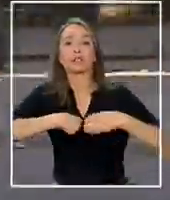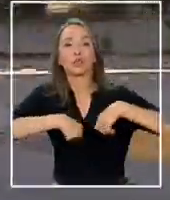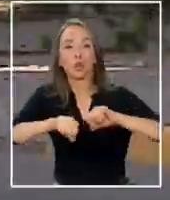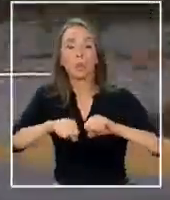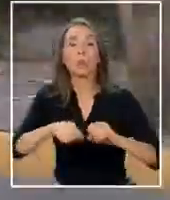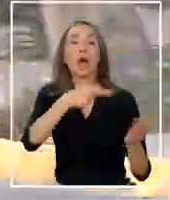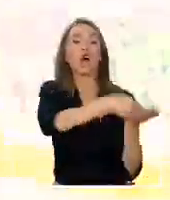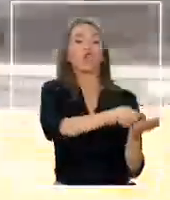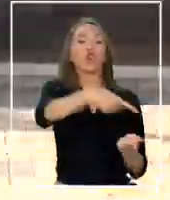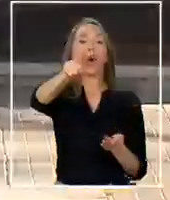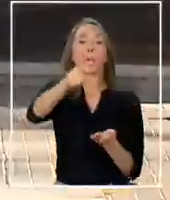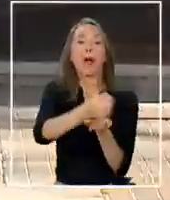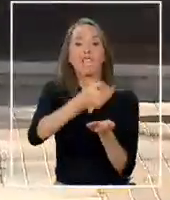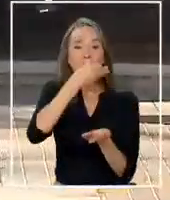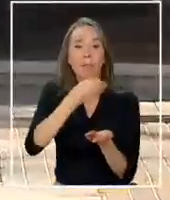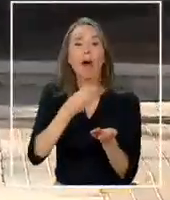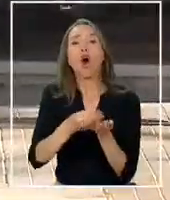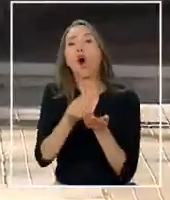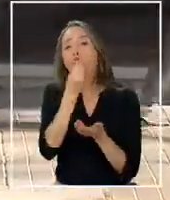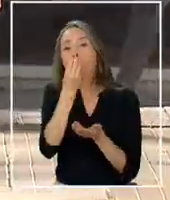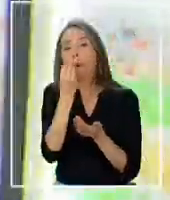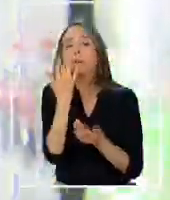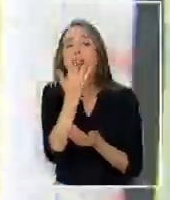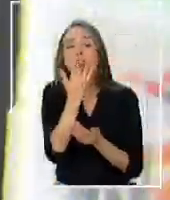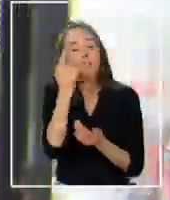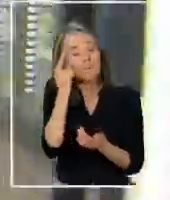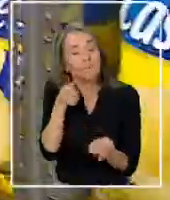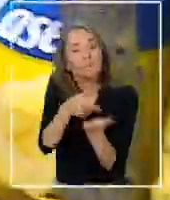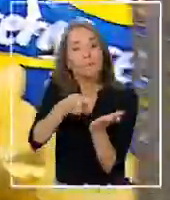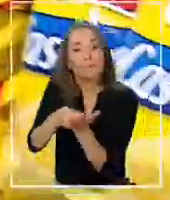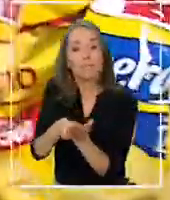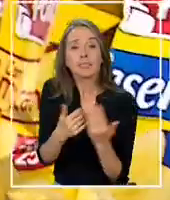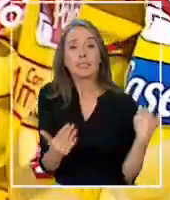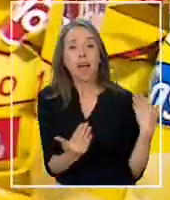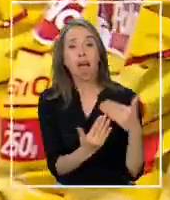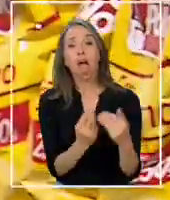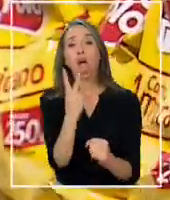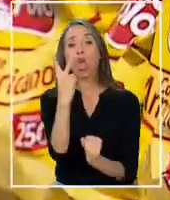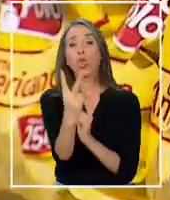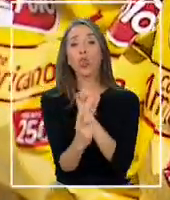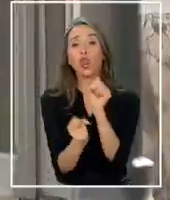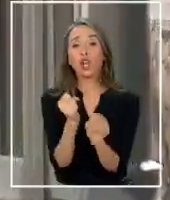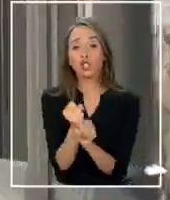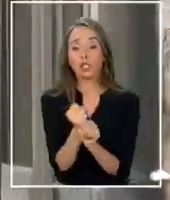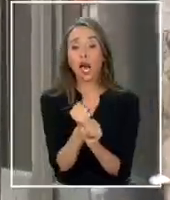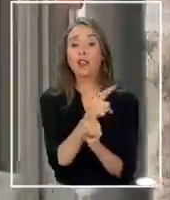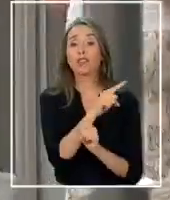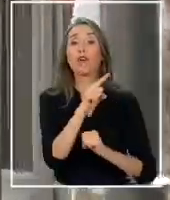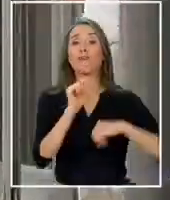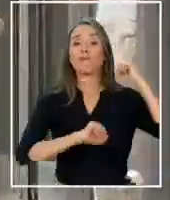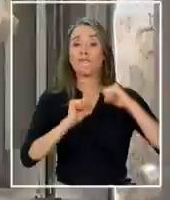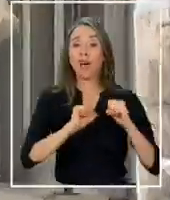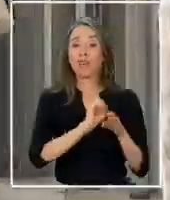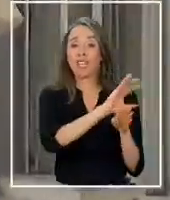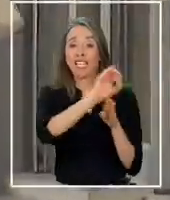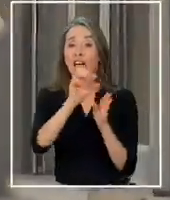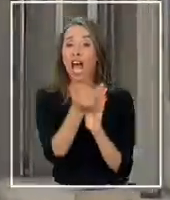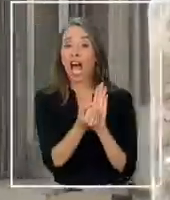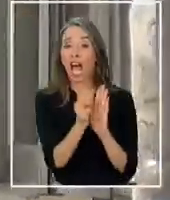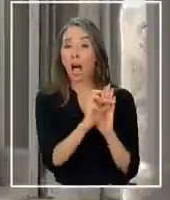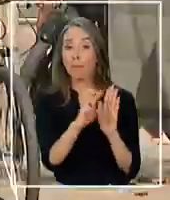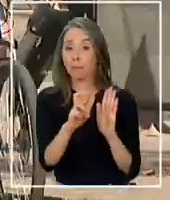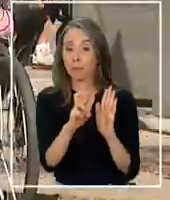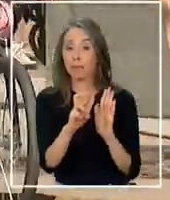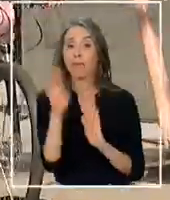diversos antojos culinarios. De eso ya han pasado más de 2 años y así lo ha sentido esta industria. 2022